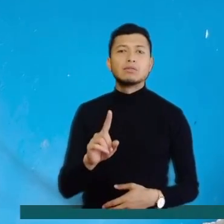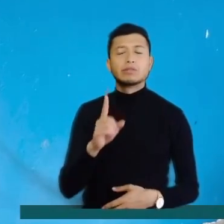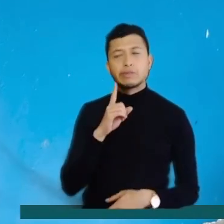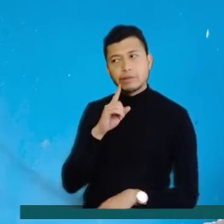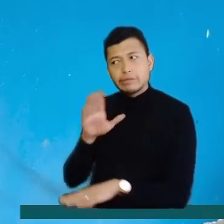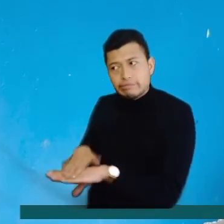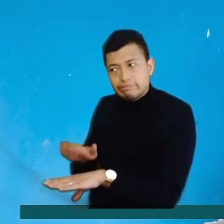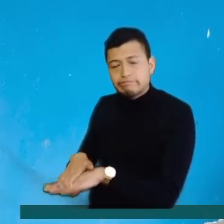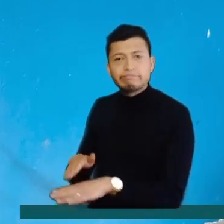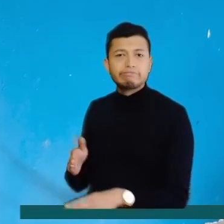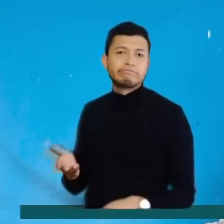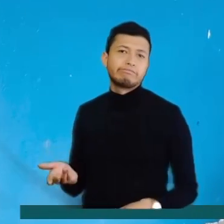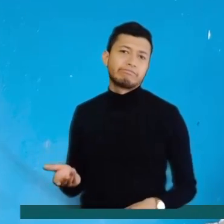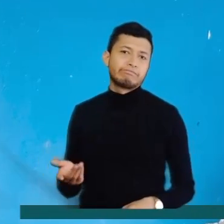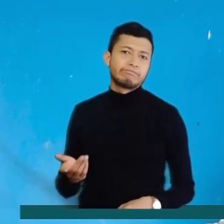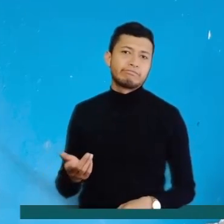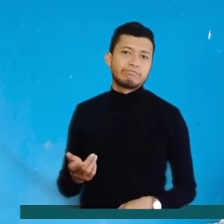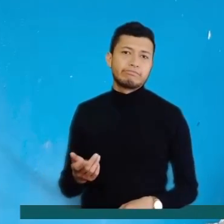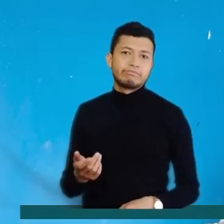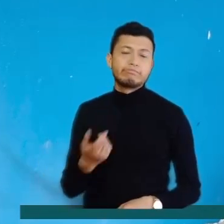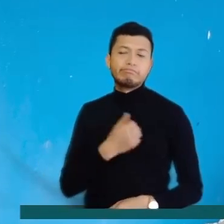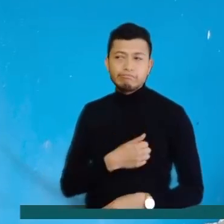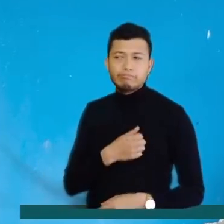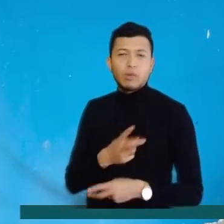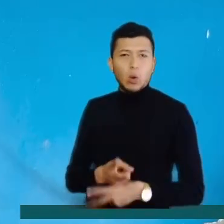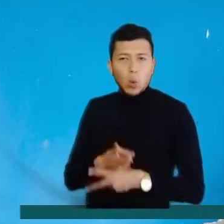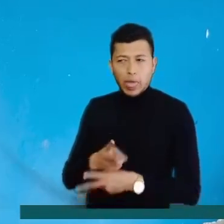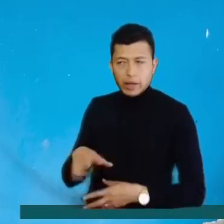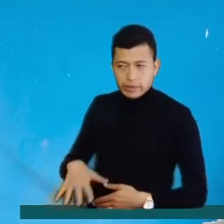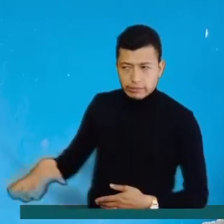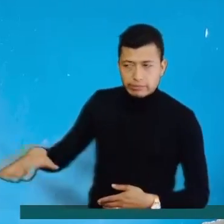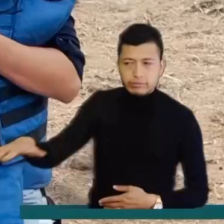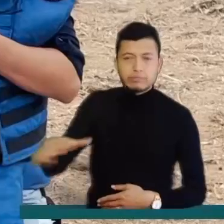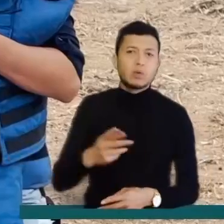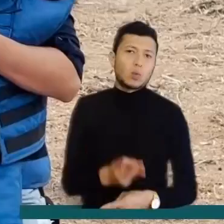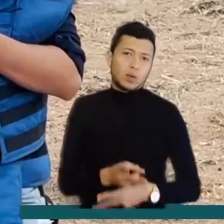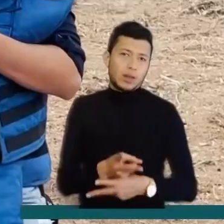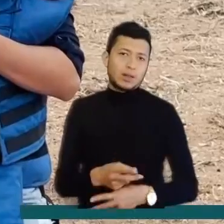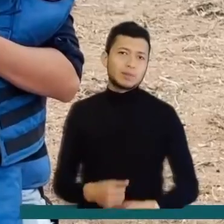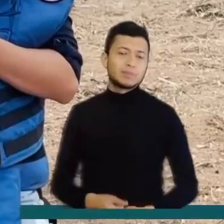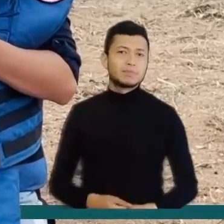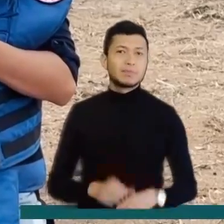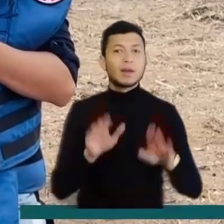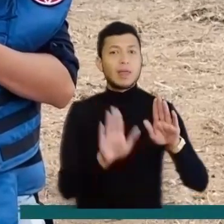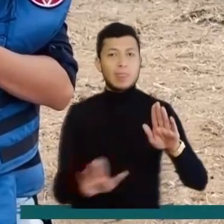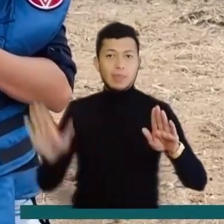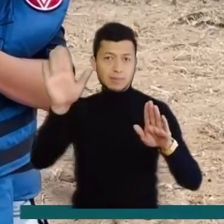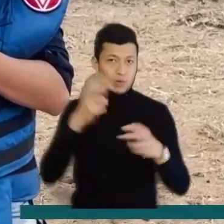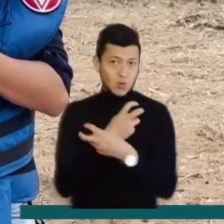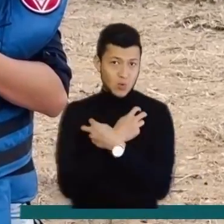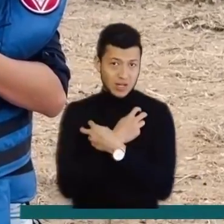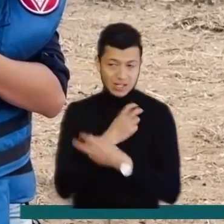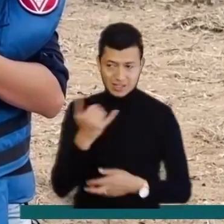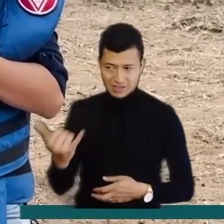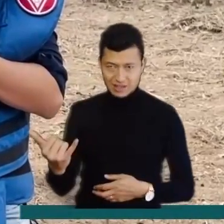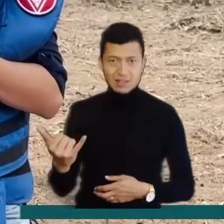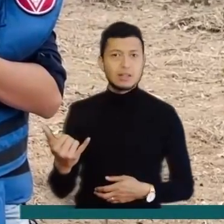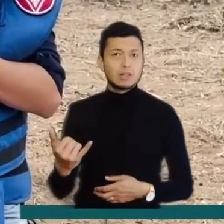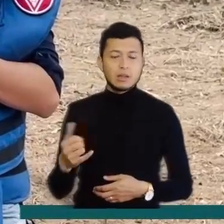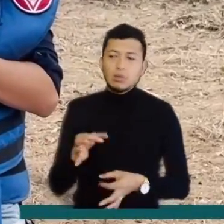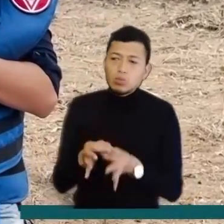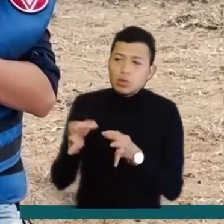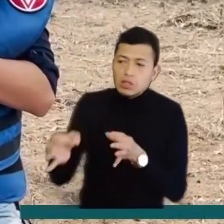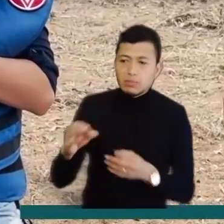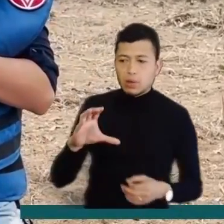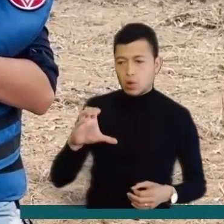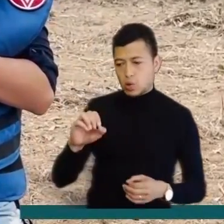la solicitud de tener cuidado con estas zonas. En el departamento del Huila, en el municipio de Colombia